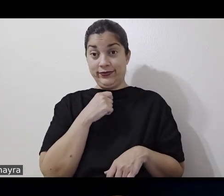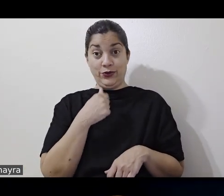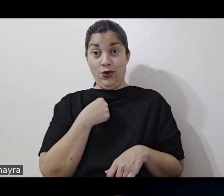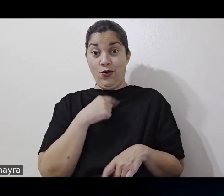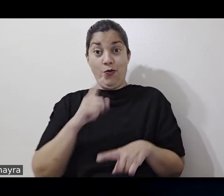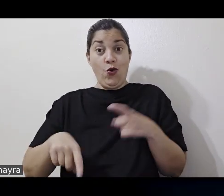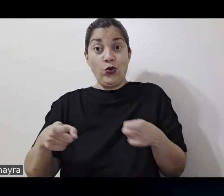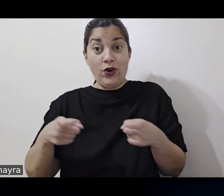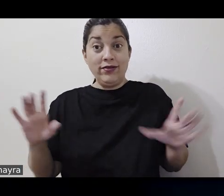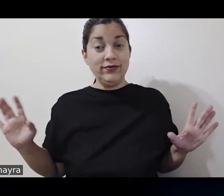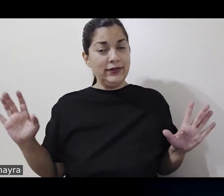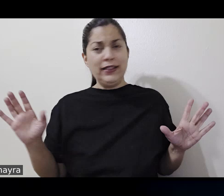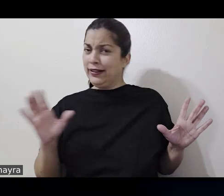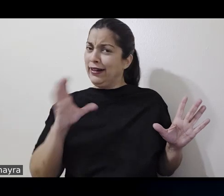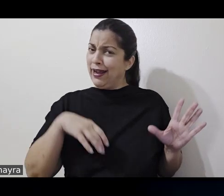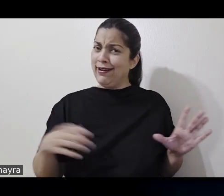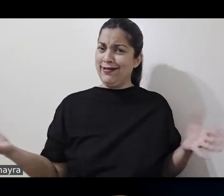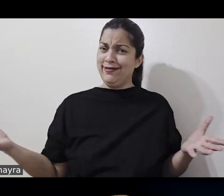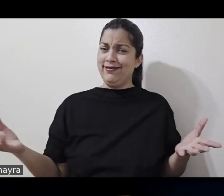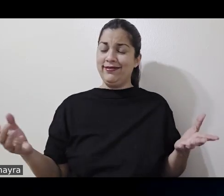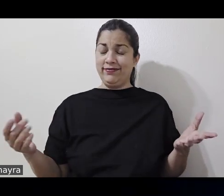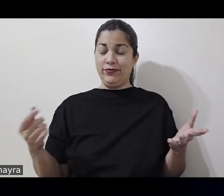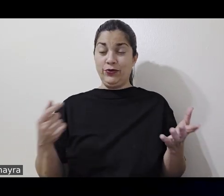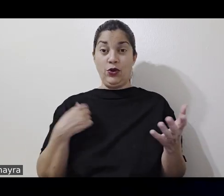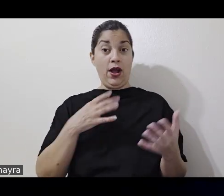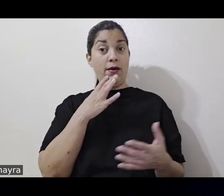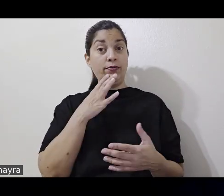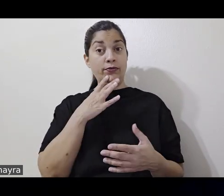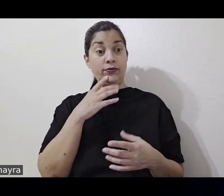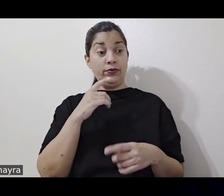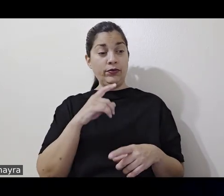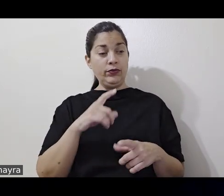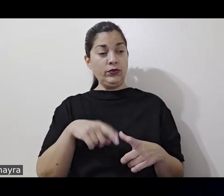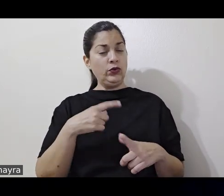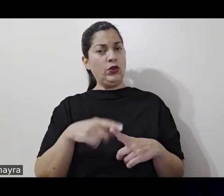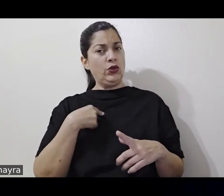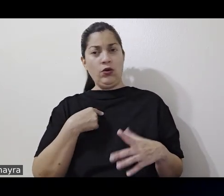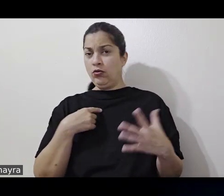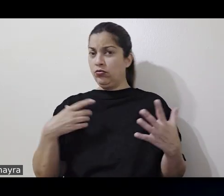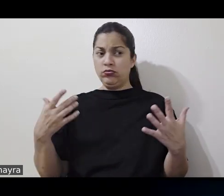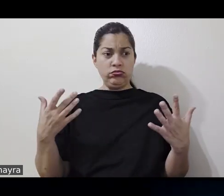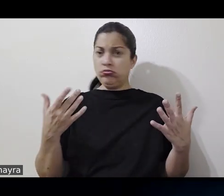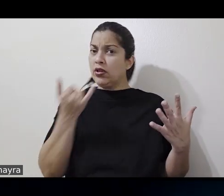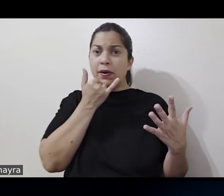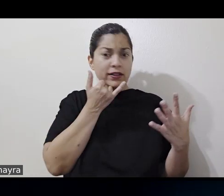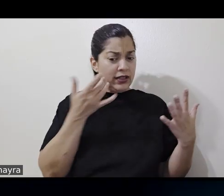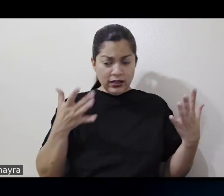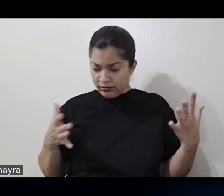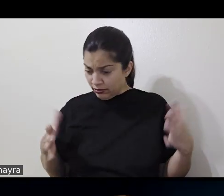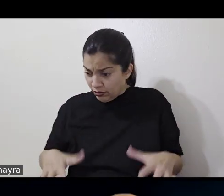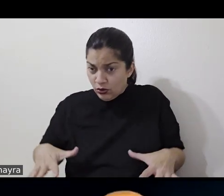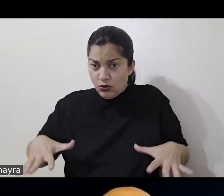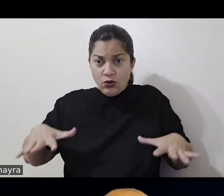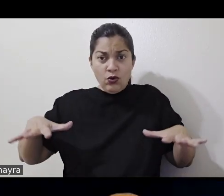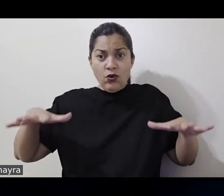controlar. Entonces era muy extraño. Entonces de repente yo estoy hablando y de repente yo empiezo como que... Y entonces yo, pero, ¿qué me pasa? La gravedad para